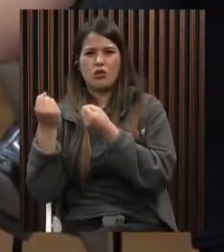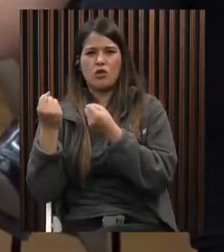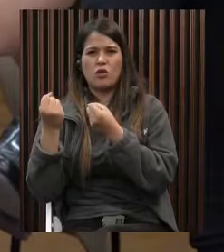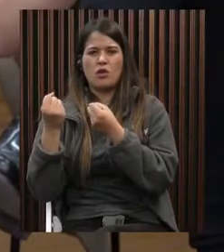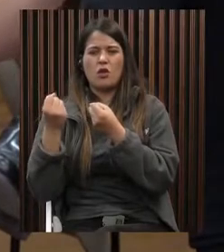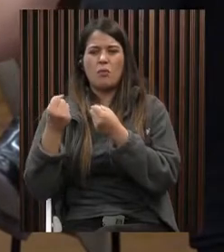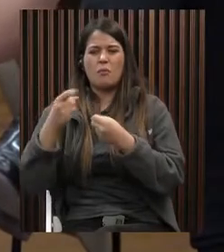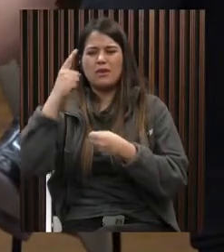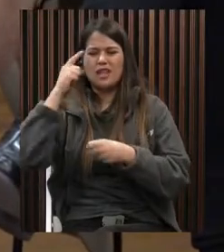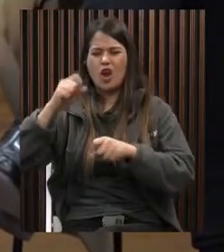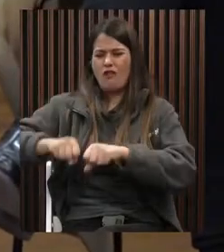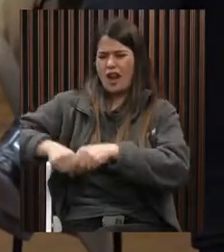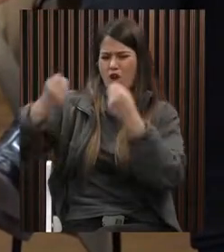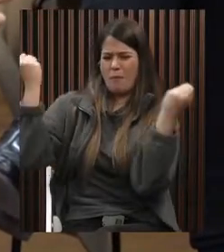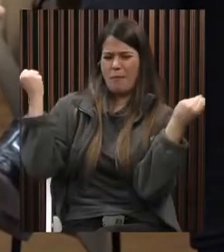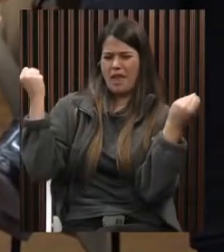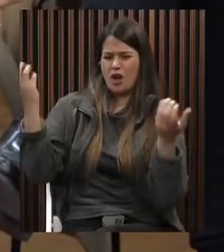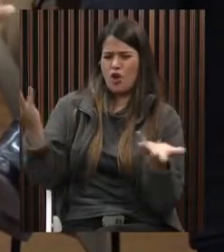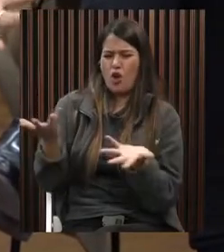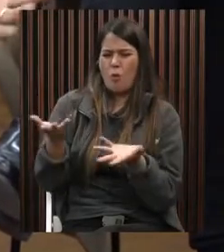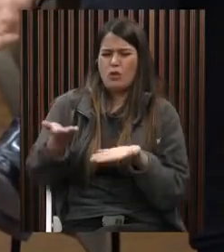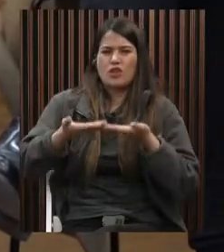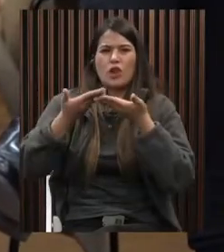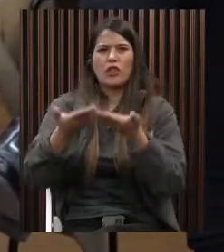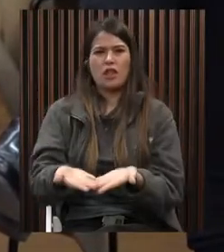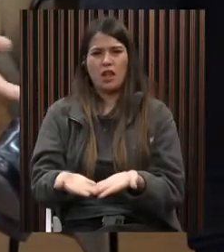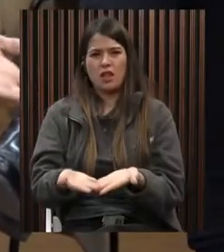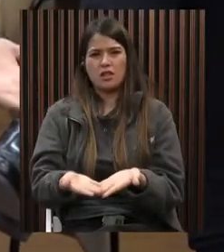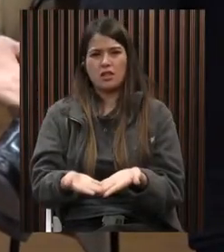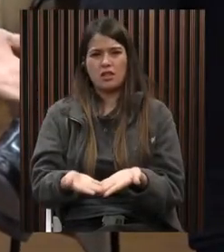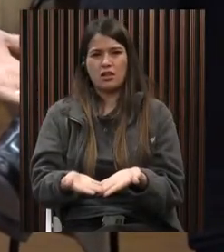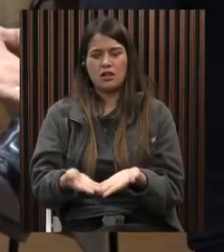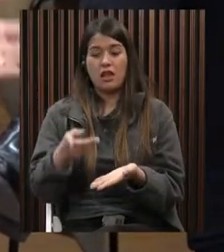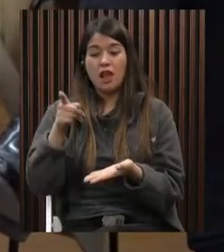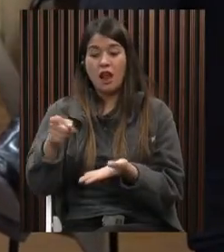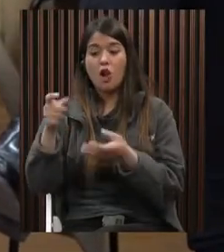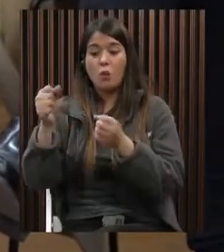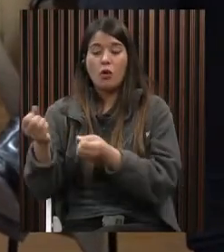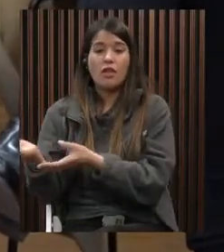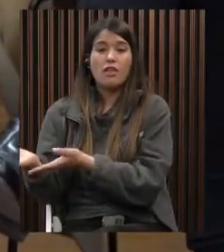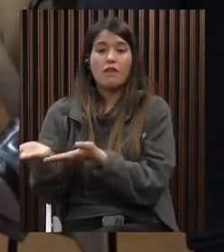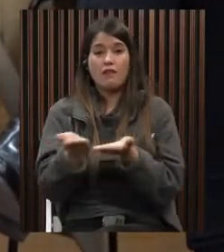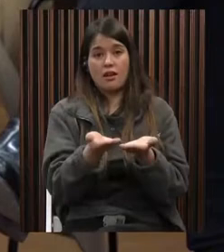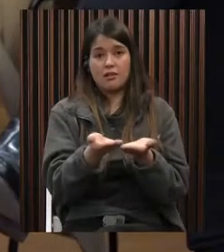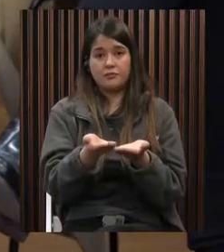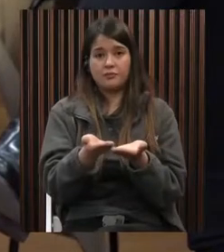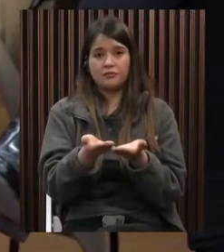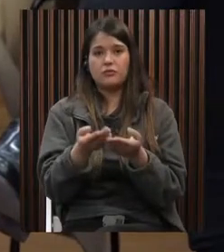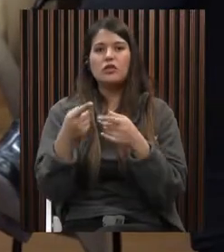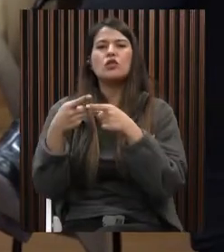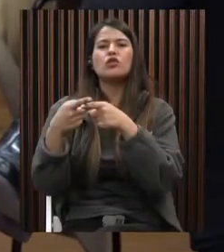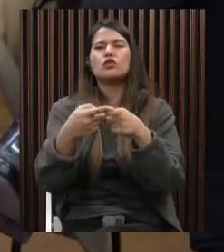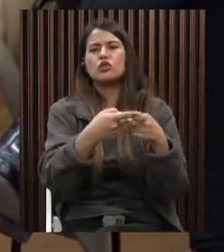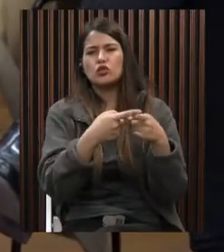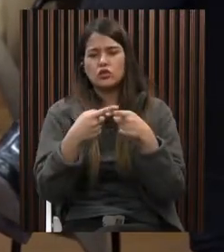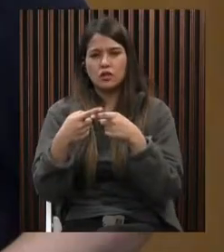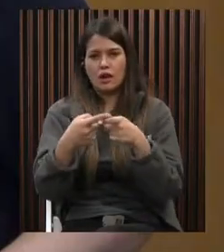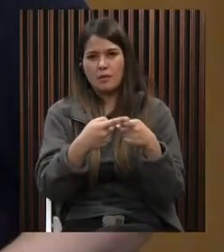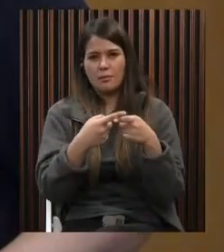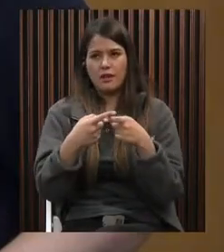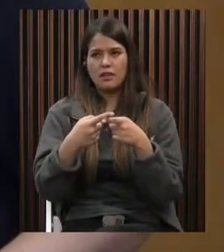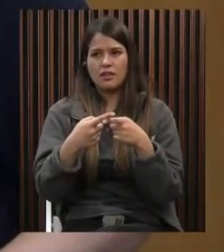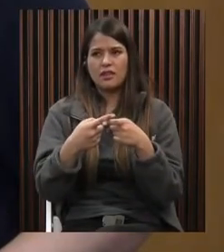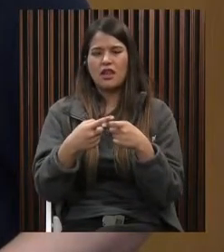va a romper! ¿Cómo se lo entregaste? Y él lo puede llevar. Entonces, socialmente tampoco